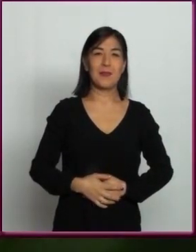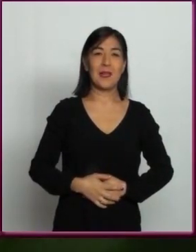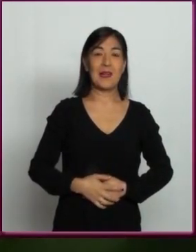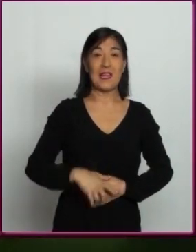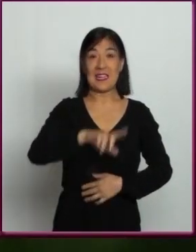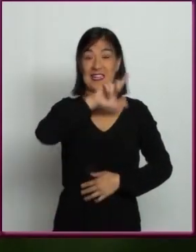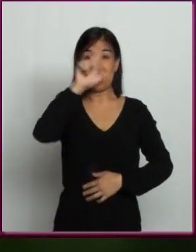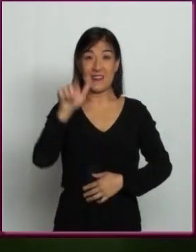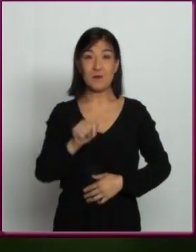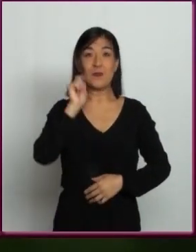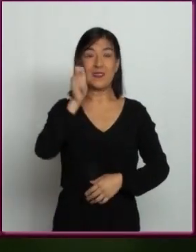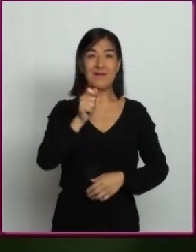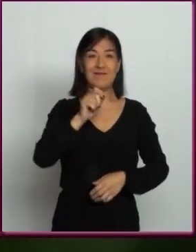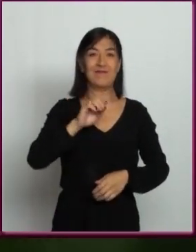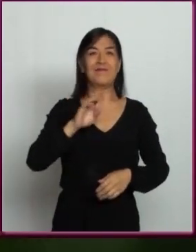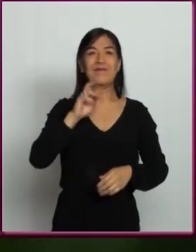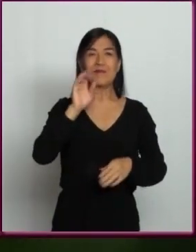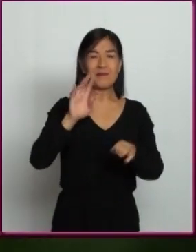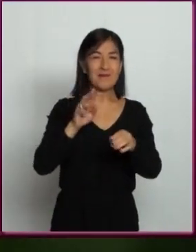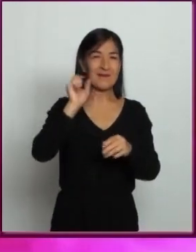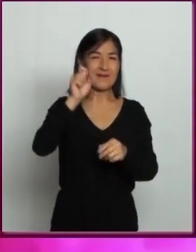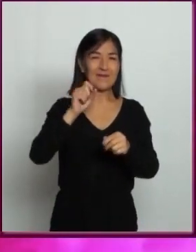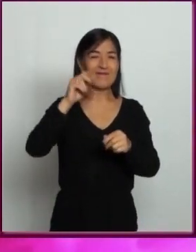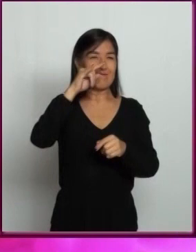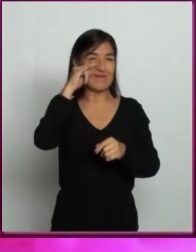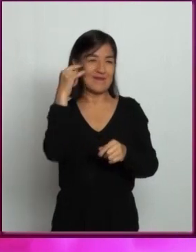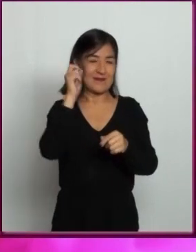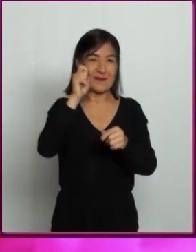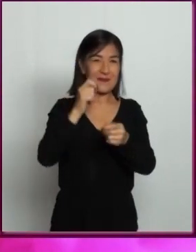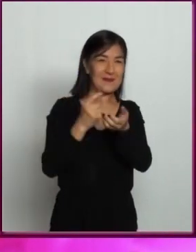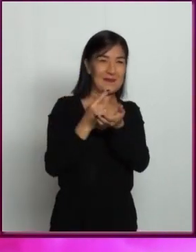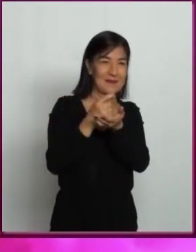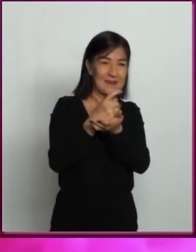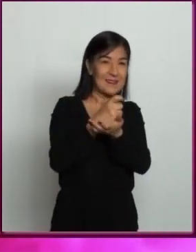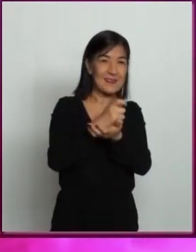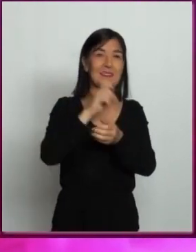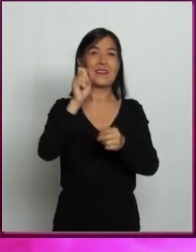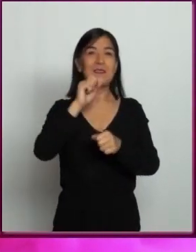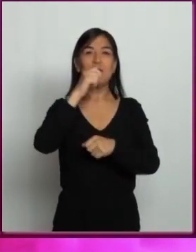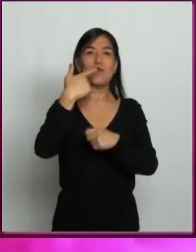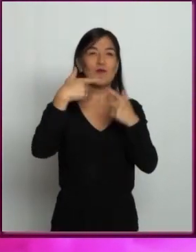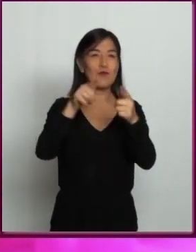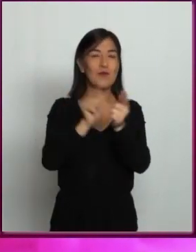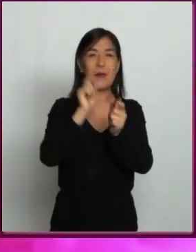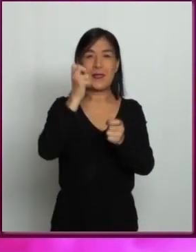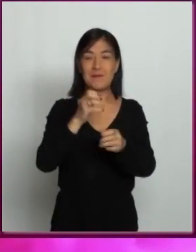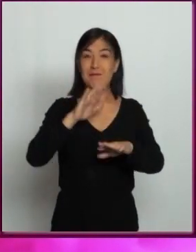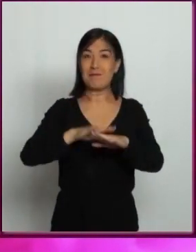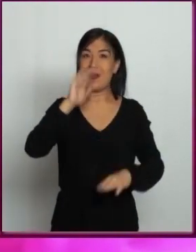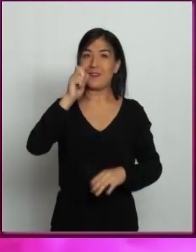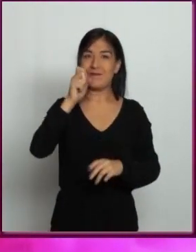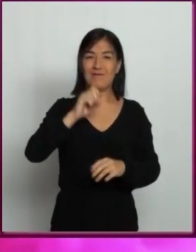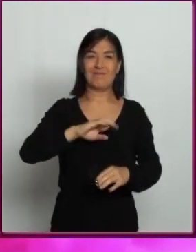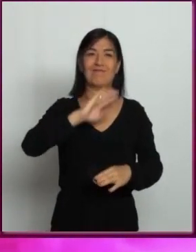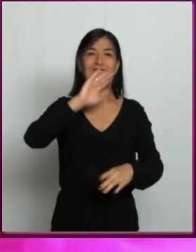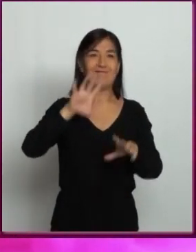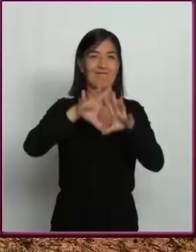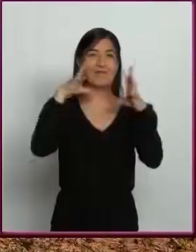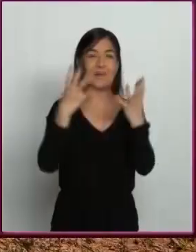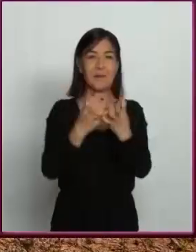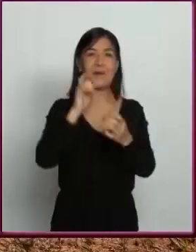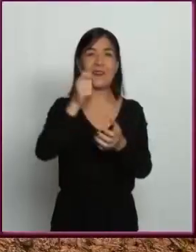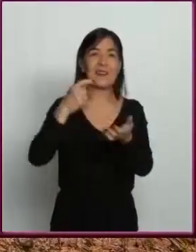Después de las bacterias, sin lugar a dudas, el grupo de organismos más diverso y abundante de nuestro planeta son los